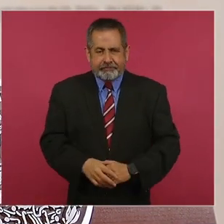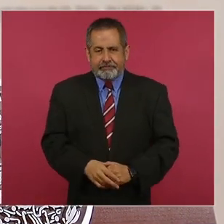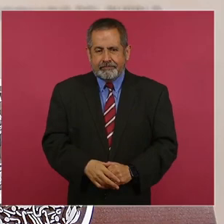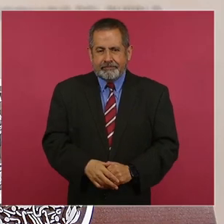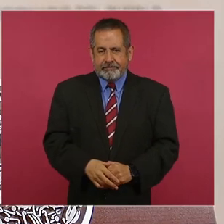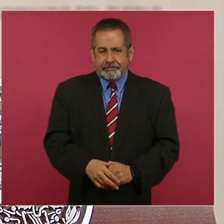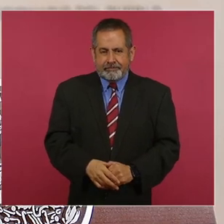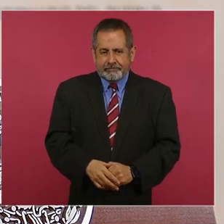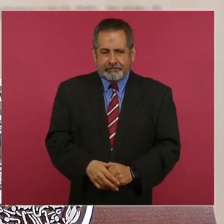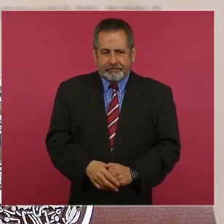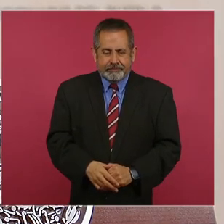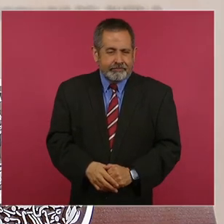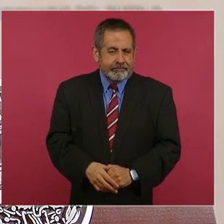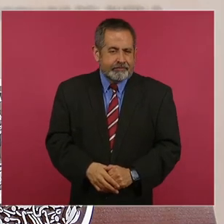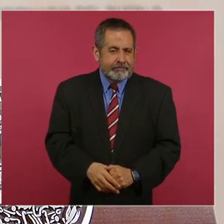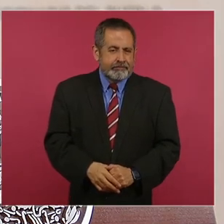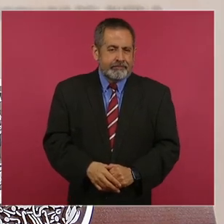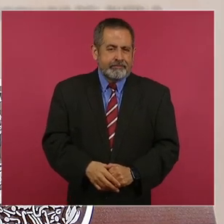no no no no no